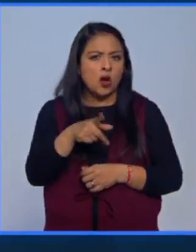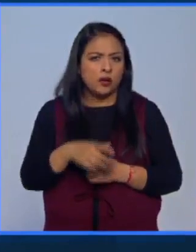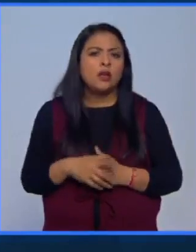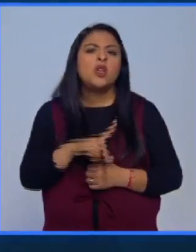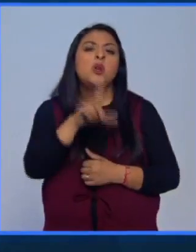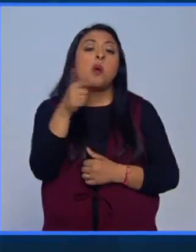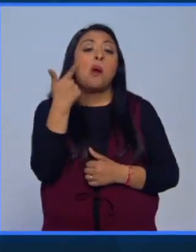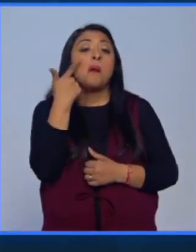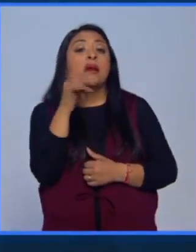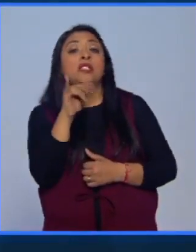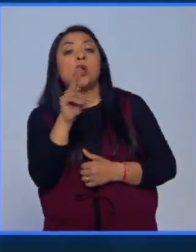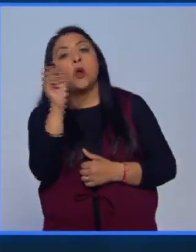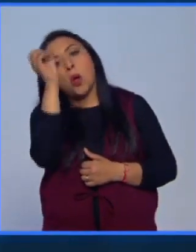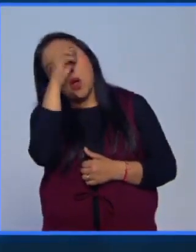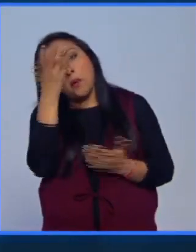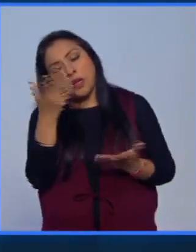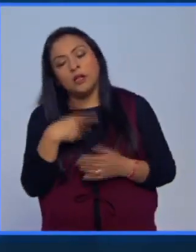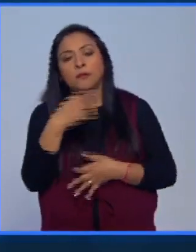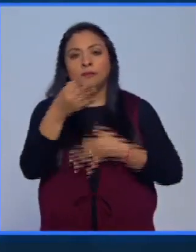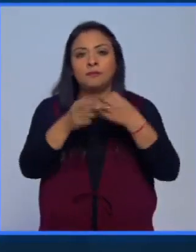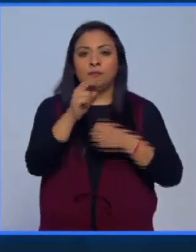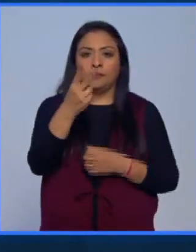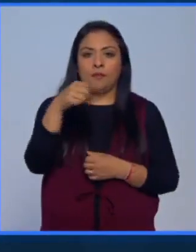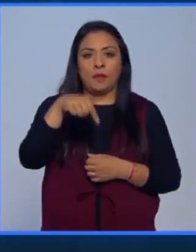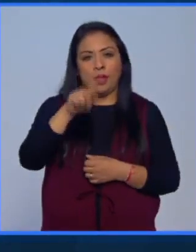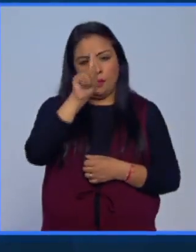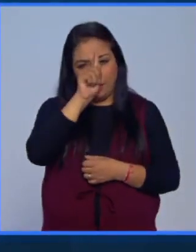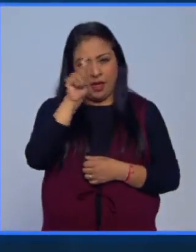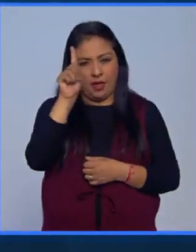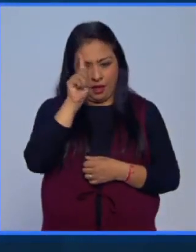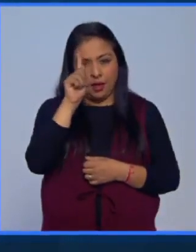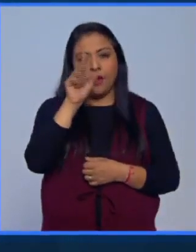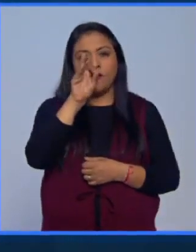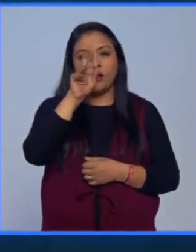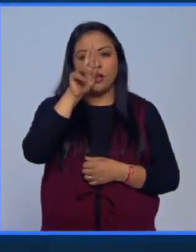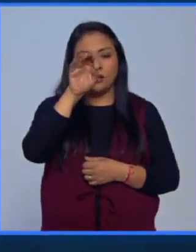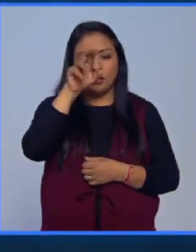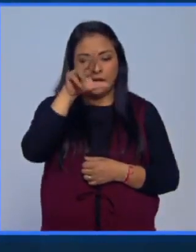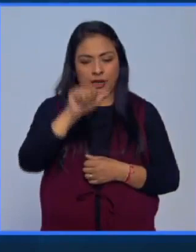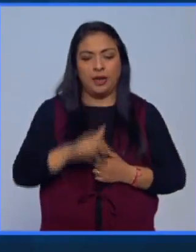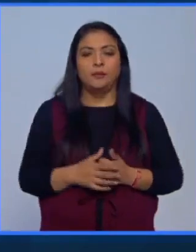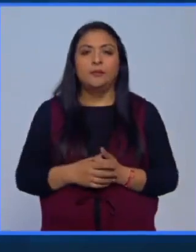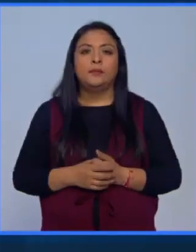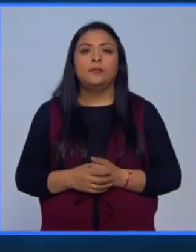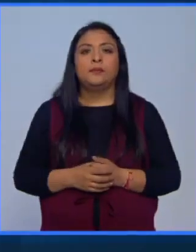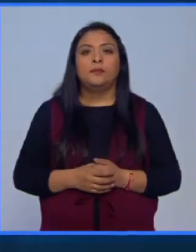juzguen. Para Canal 22, desde Madrid, España, Francina Islas, corresponsal.